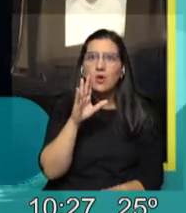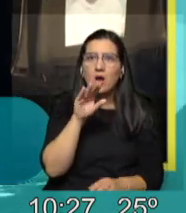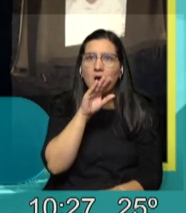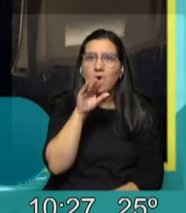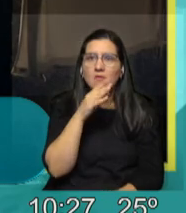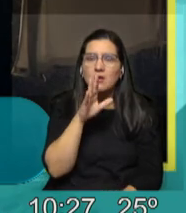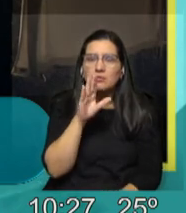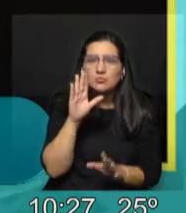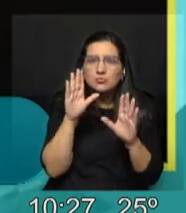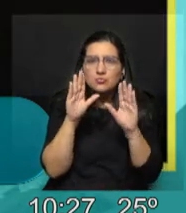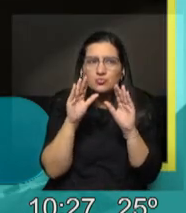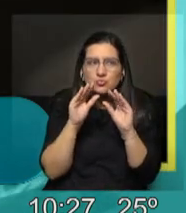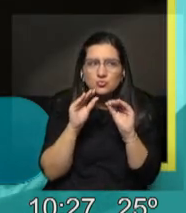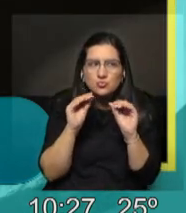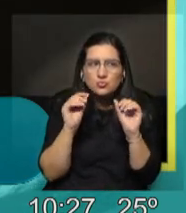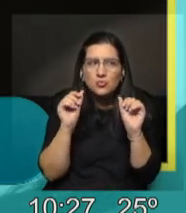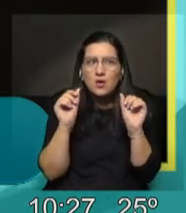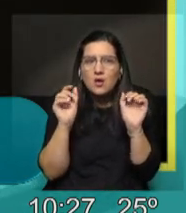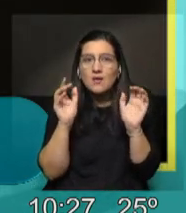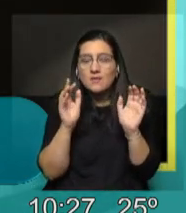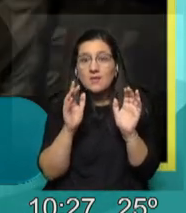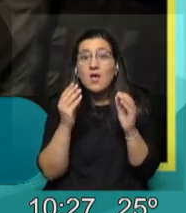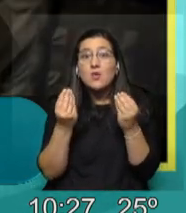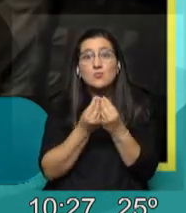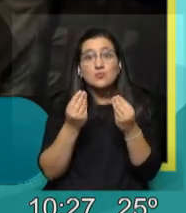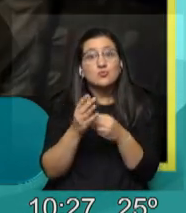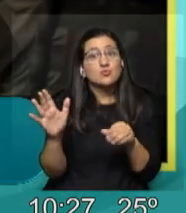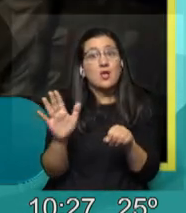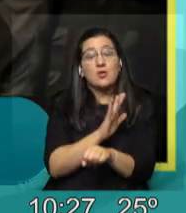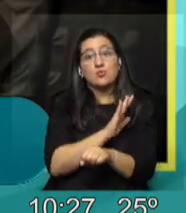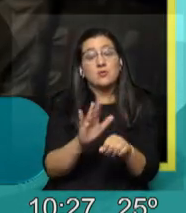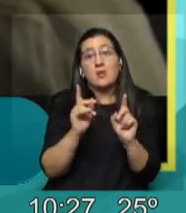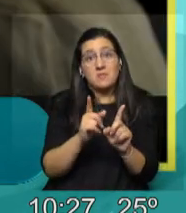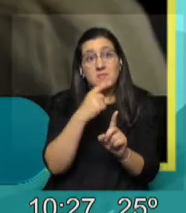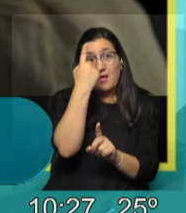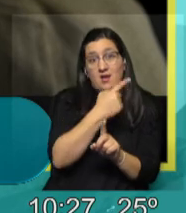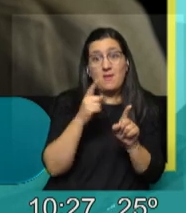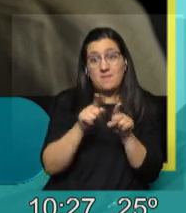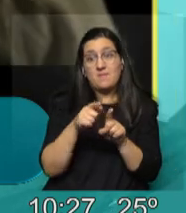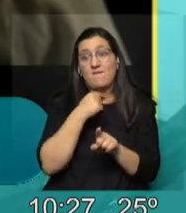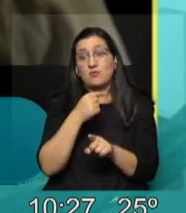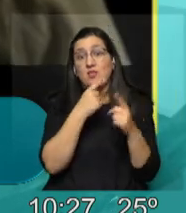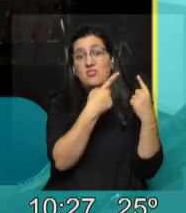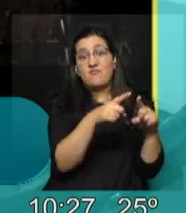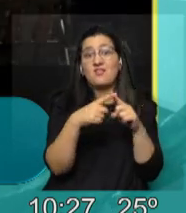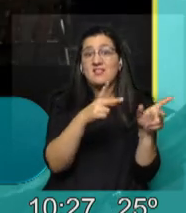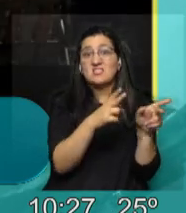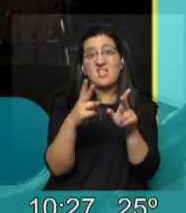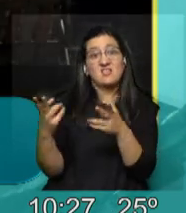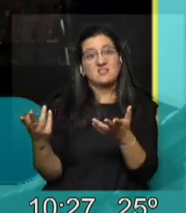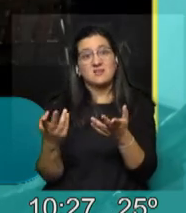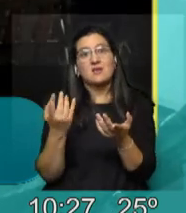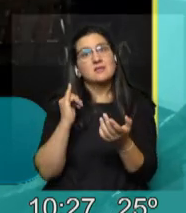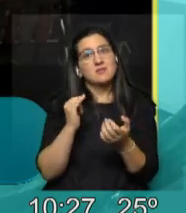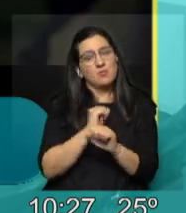voz susurrante de espía que está huyendo. Bueno, pero hay muchos actores y actrices que tienen una sola cara y una sola voz. Pero podés ponerle